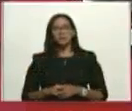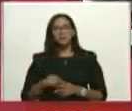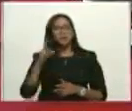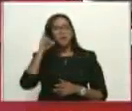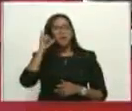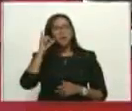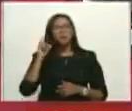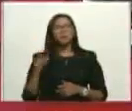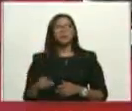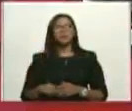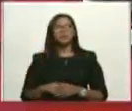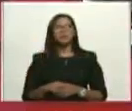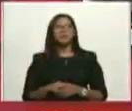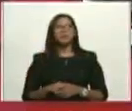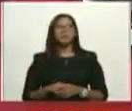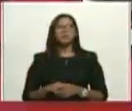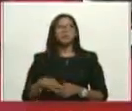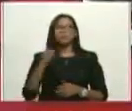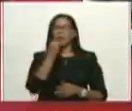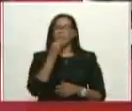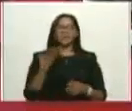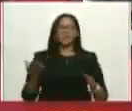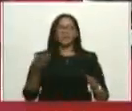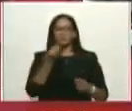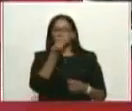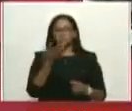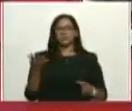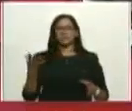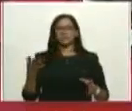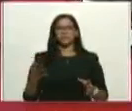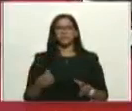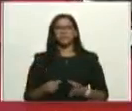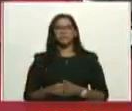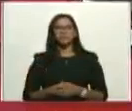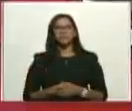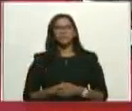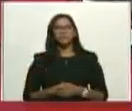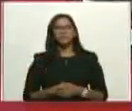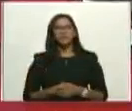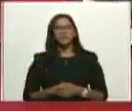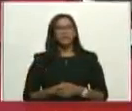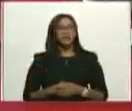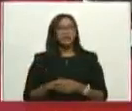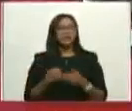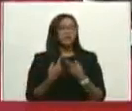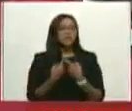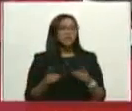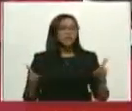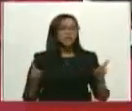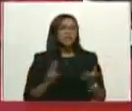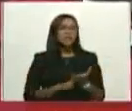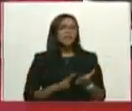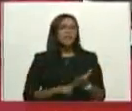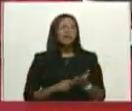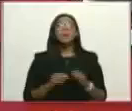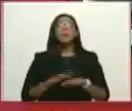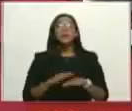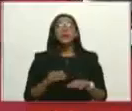escucha. Bueno, es una maravilla, pues. Es otra realidad, porque la realidad de un